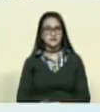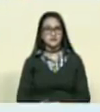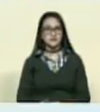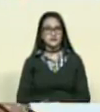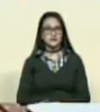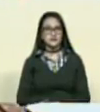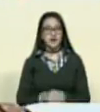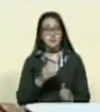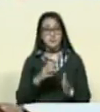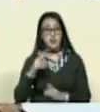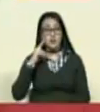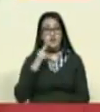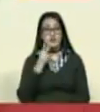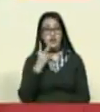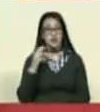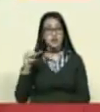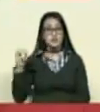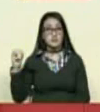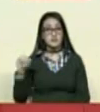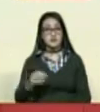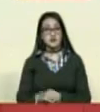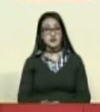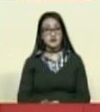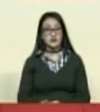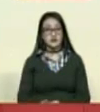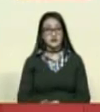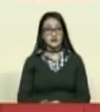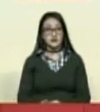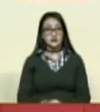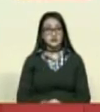Plan Bolívar 2000, que fue